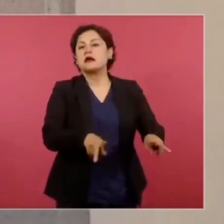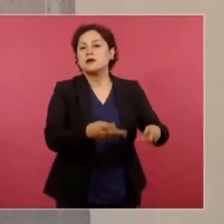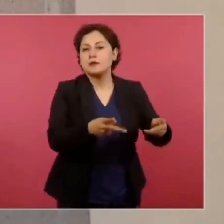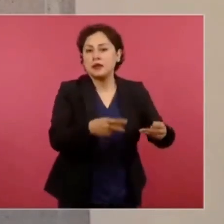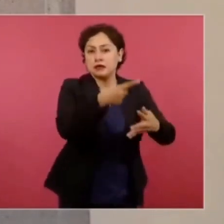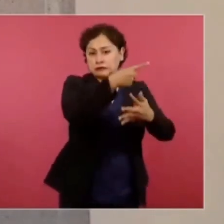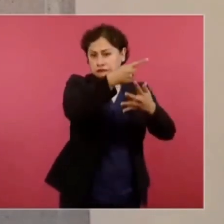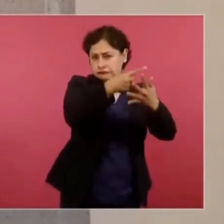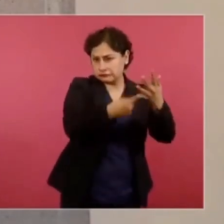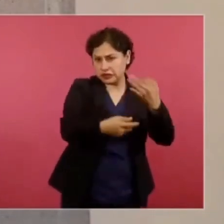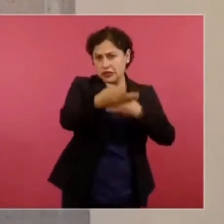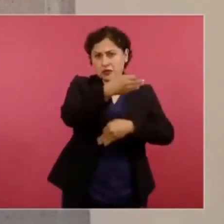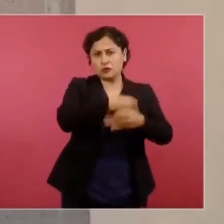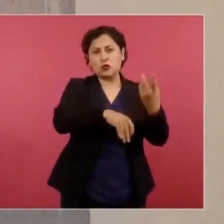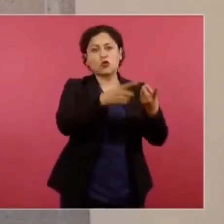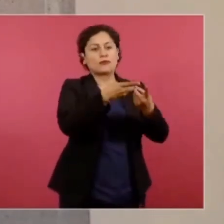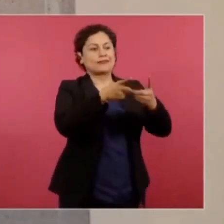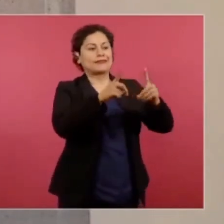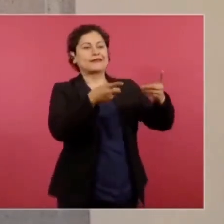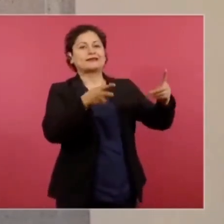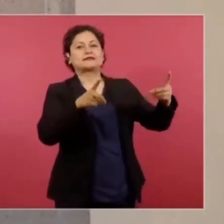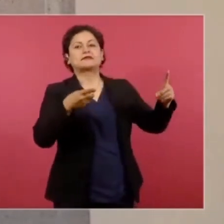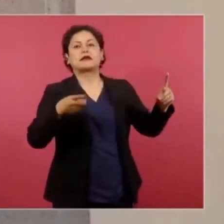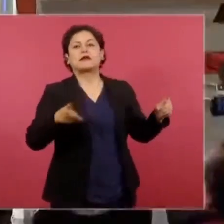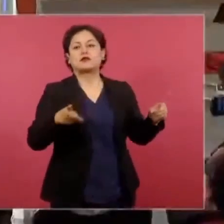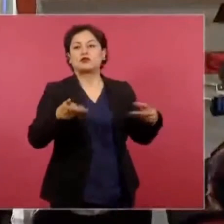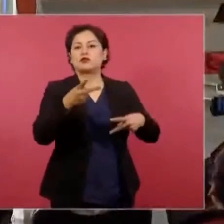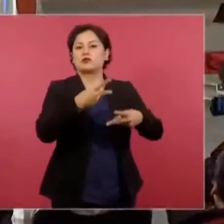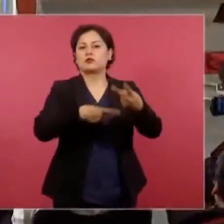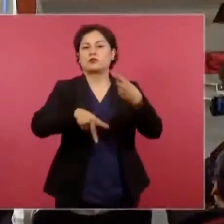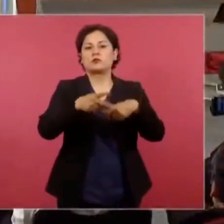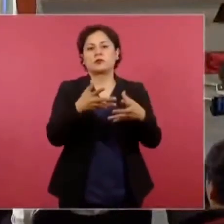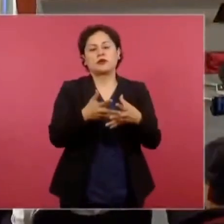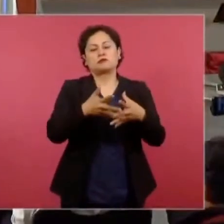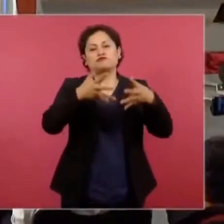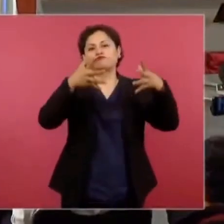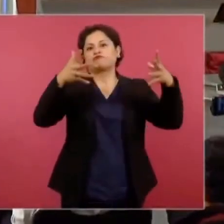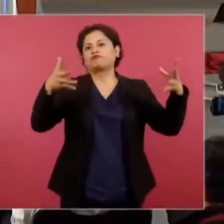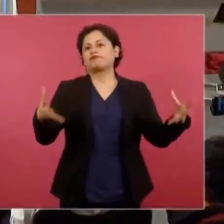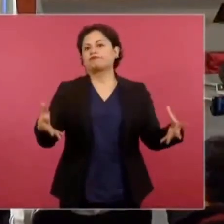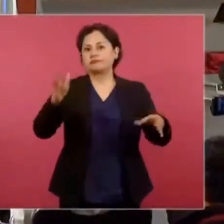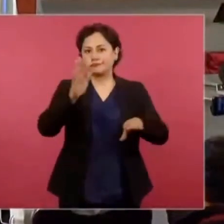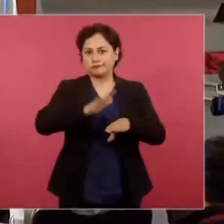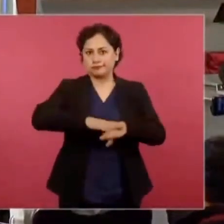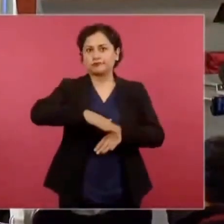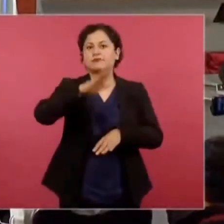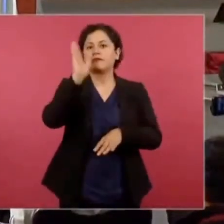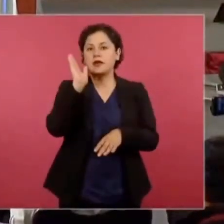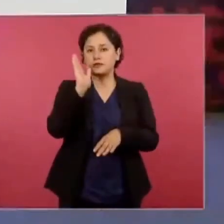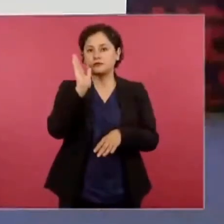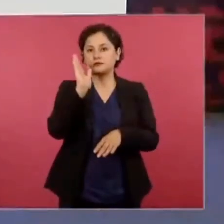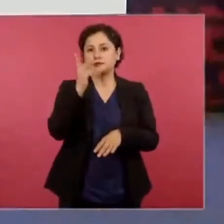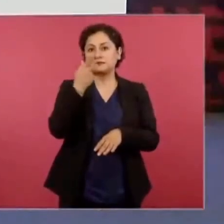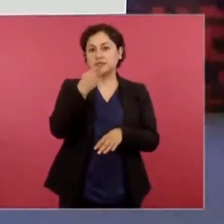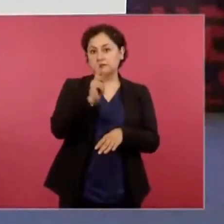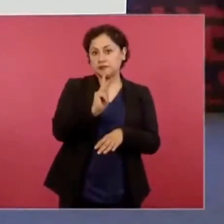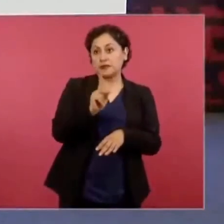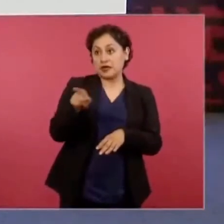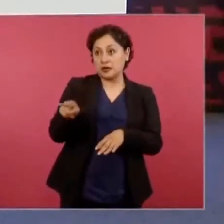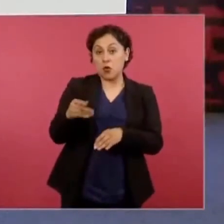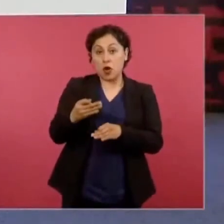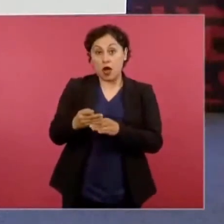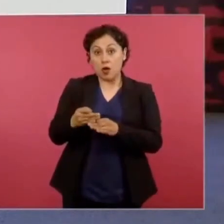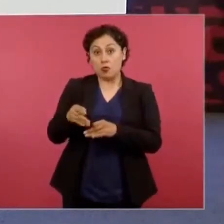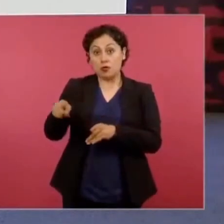desarrollarse en una escala que jamás alcanzaría mientras subsistieran las actuales